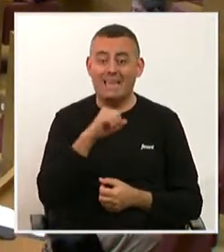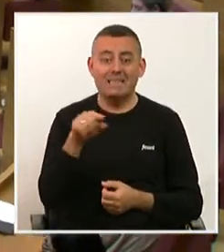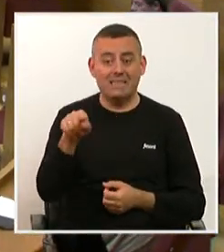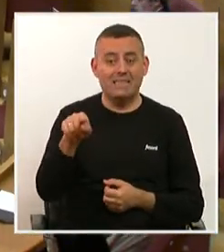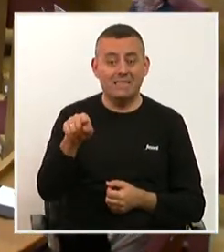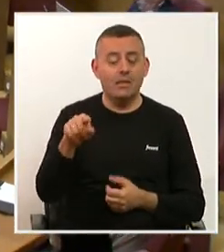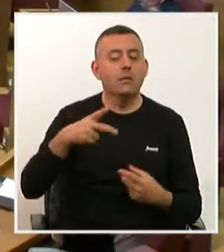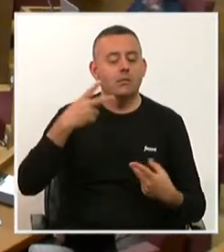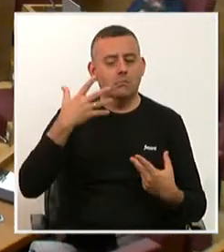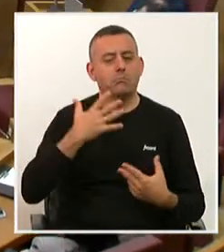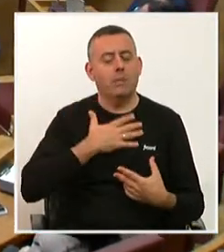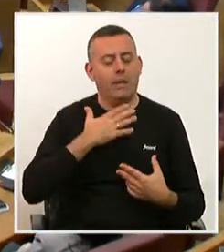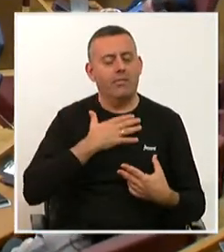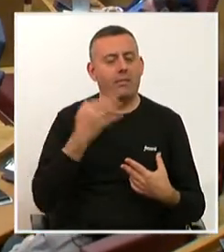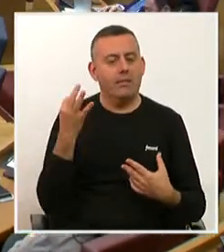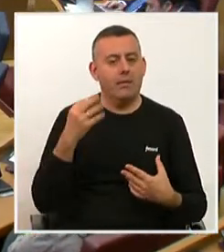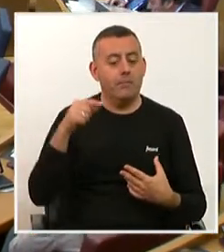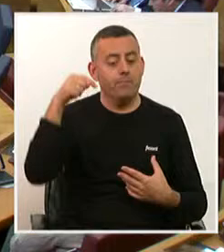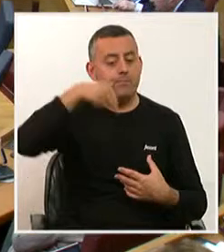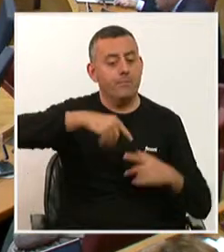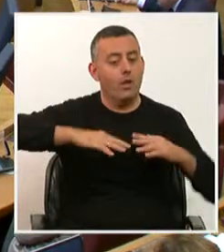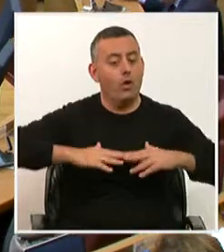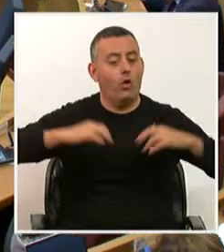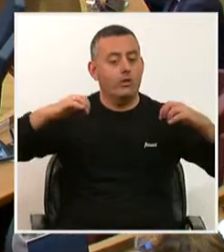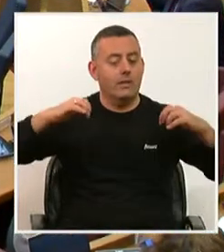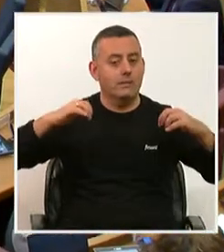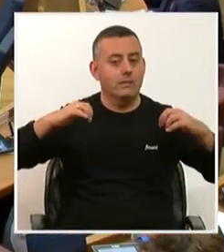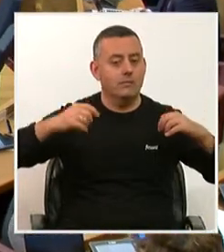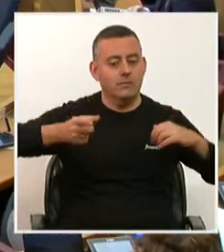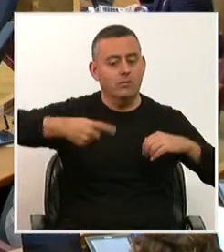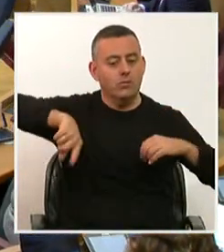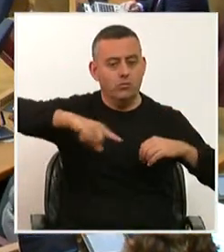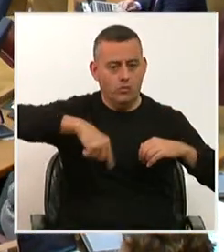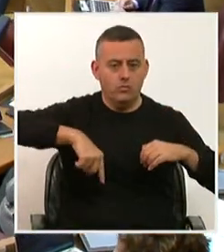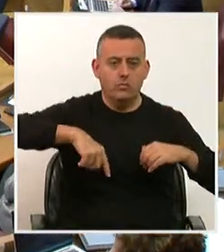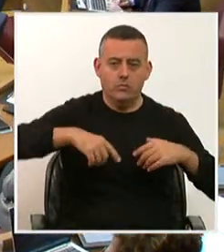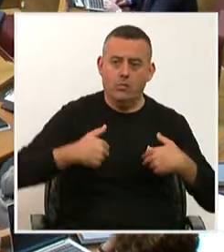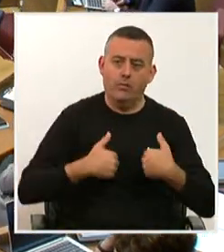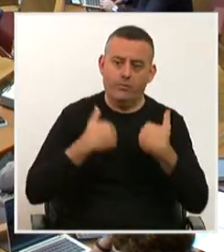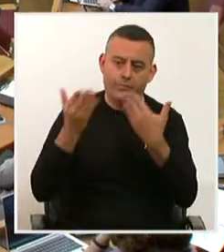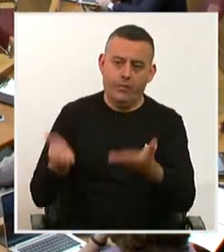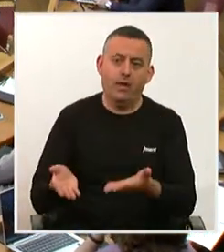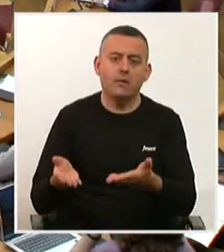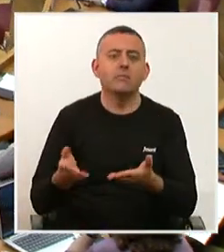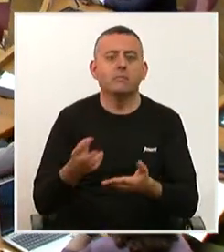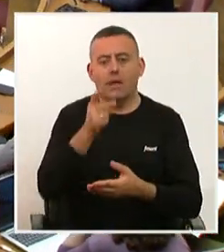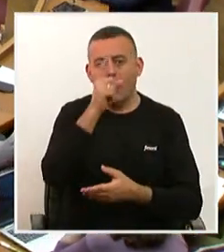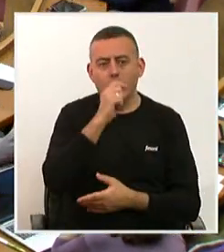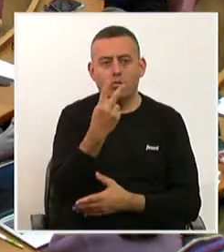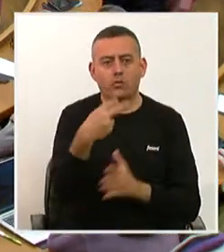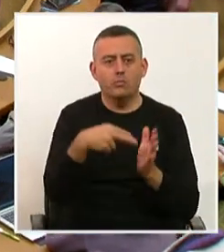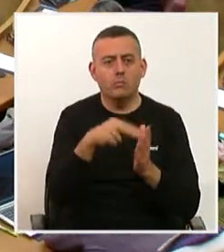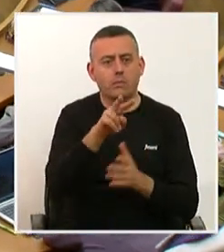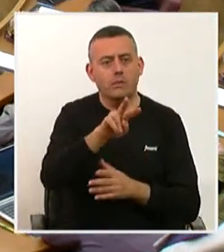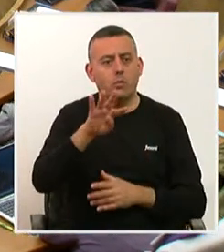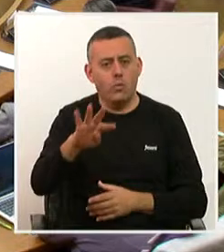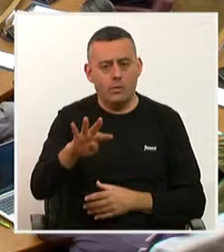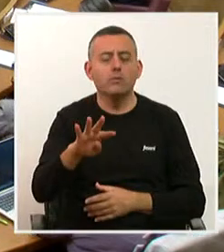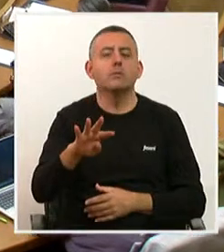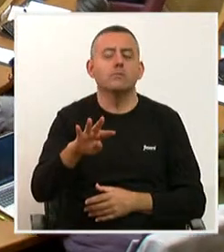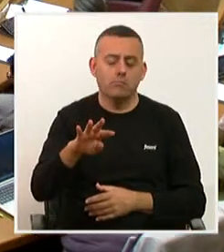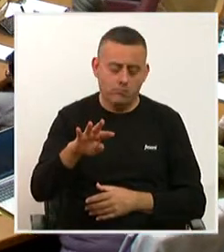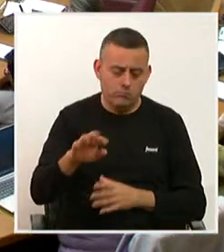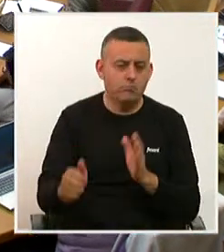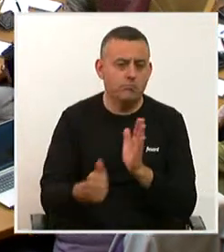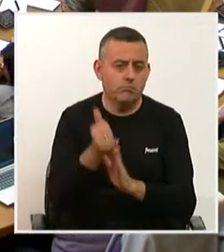que resid la soberanía popular declaren 2024 con pas es va